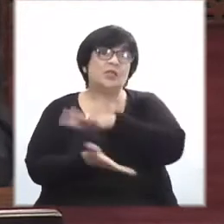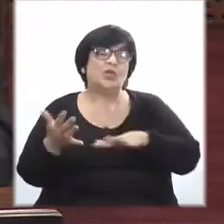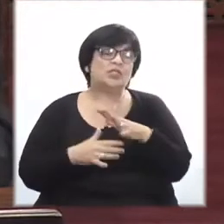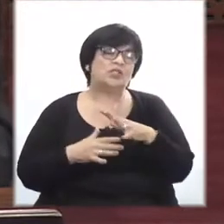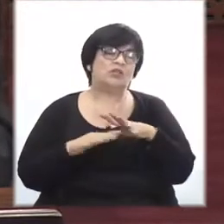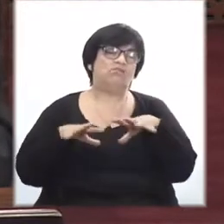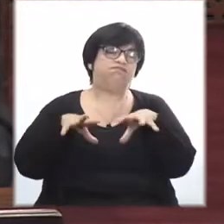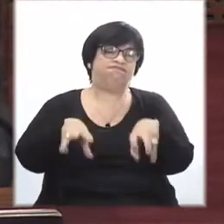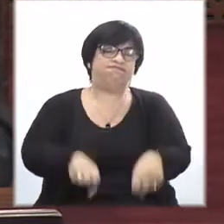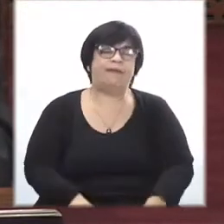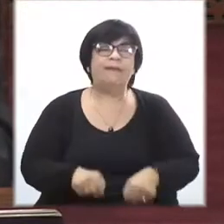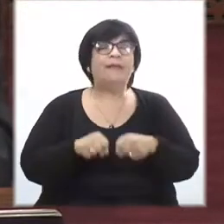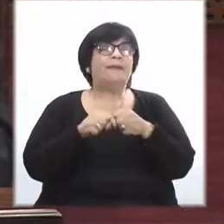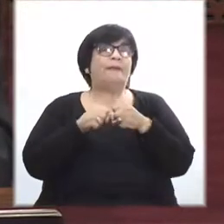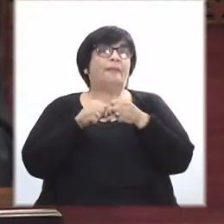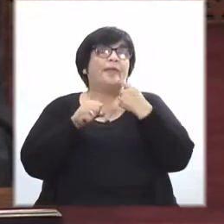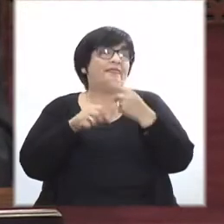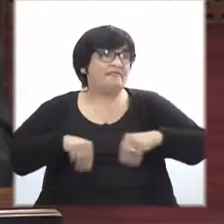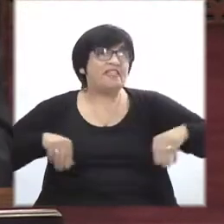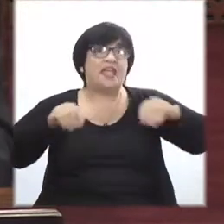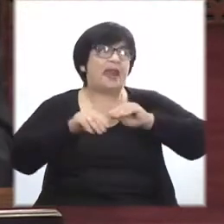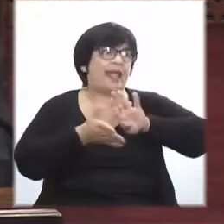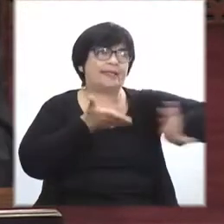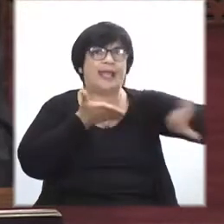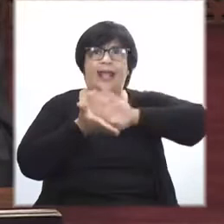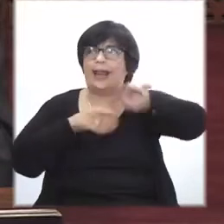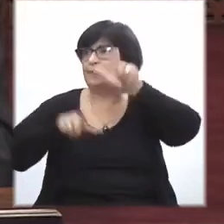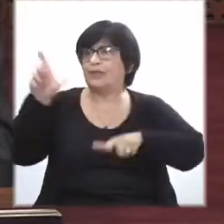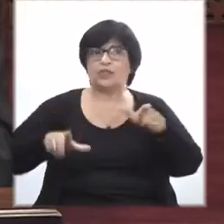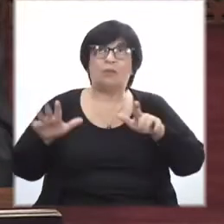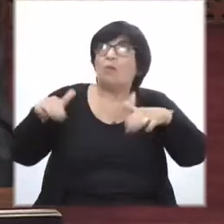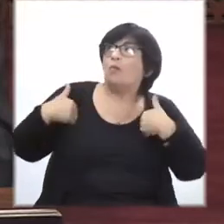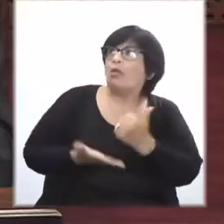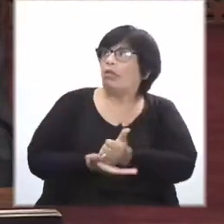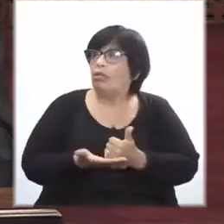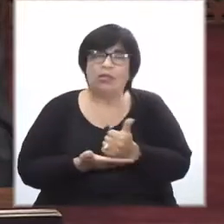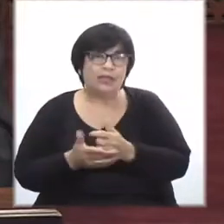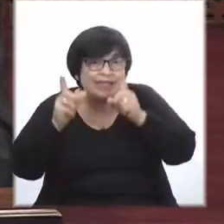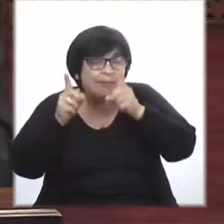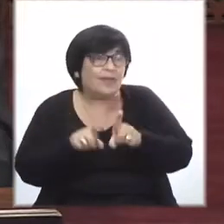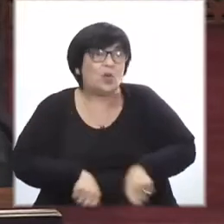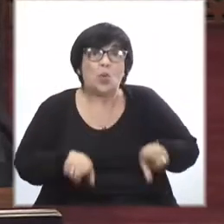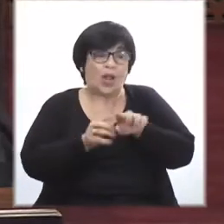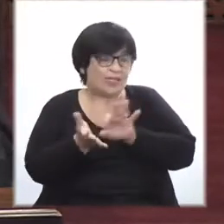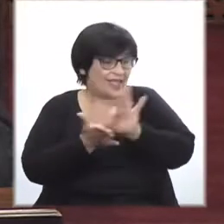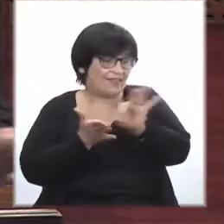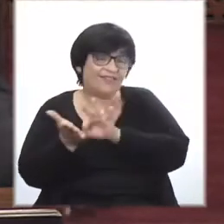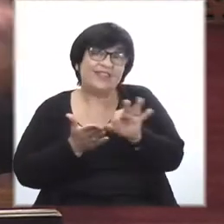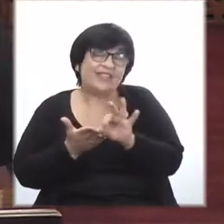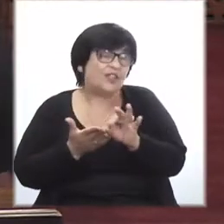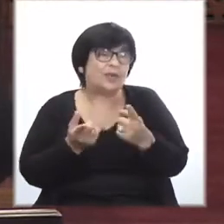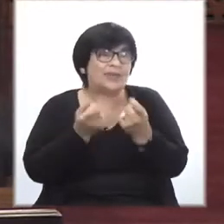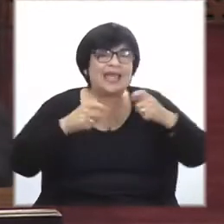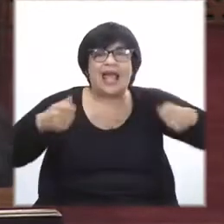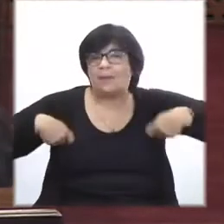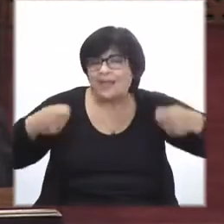de la tierra que desplaza a productores y trabajadores del campo de su medio, así como a toda la red de servicios en que se apoyan, desde almacenes